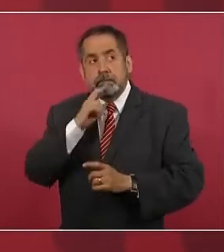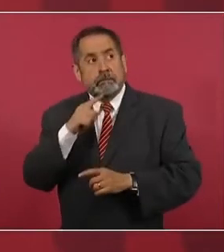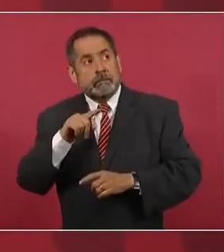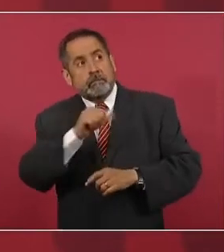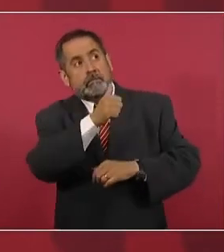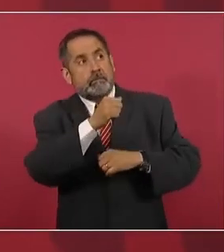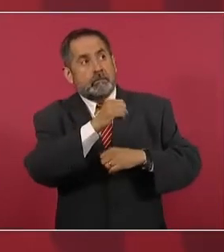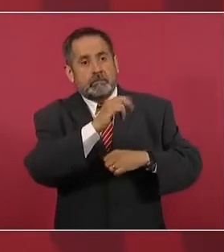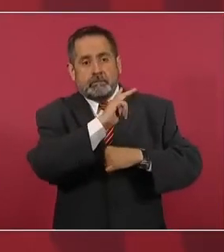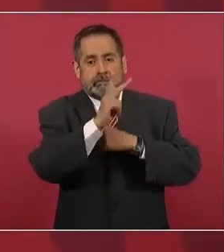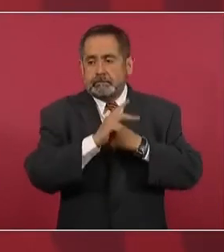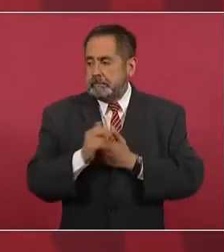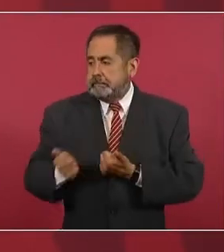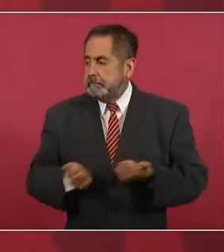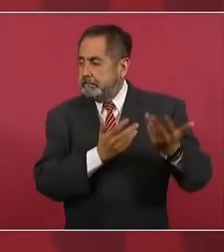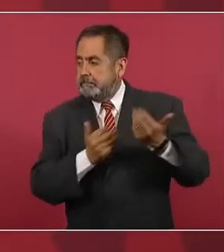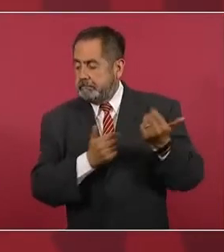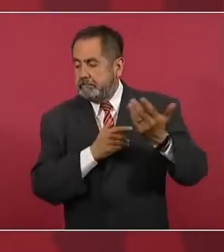los recursos naturales,